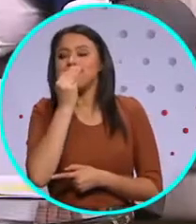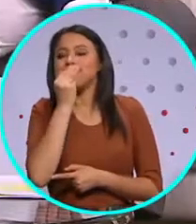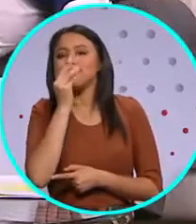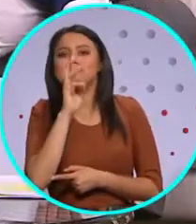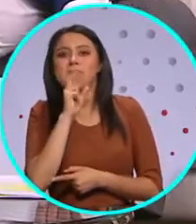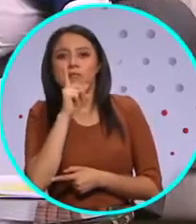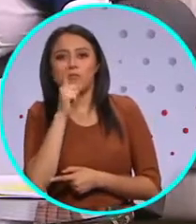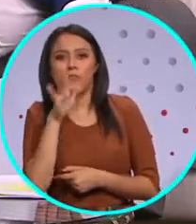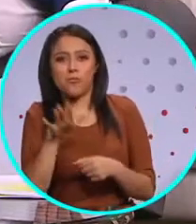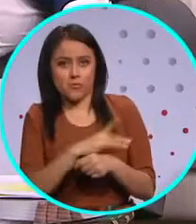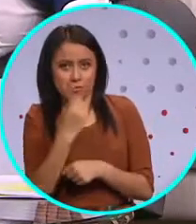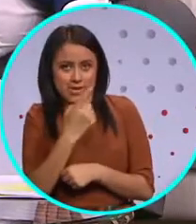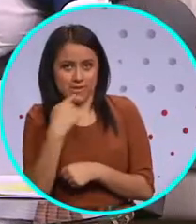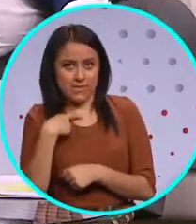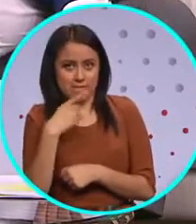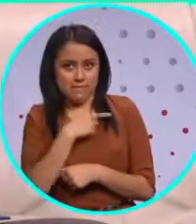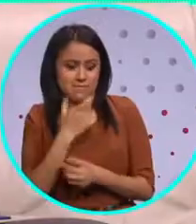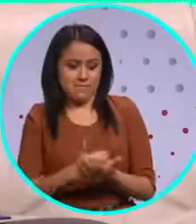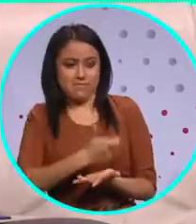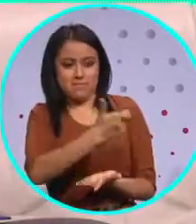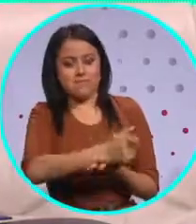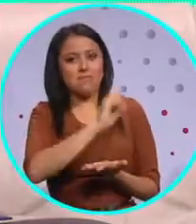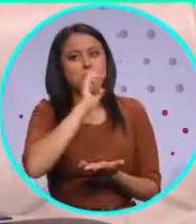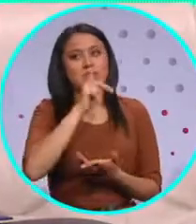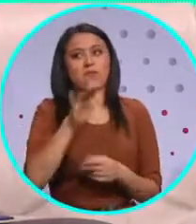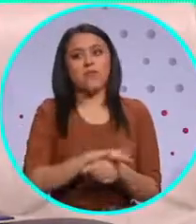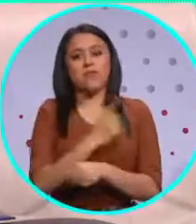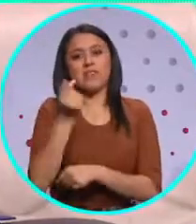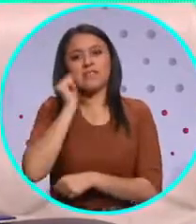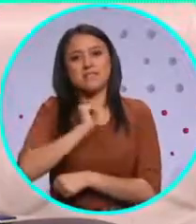o sea que le va a meter al otro